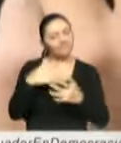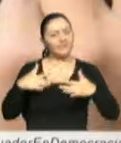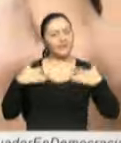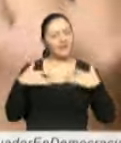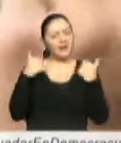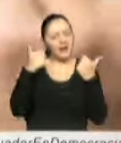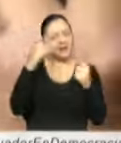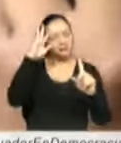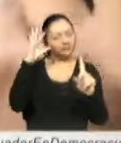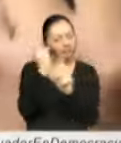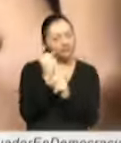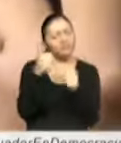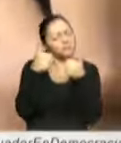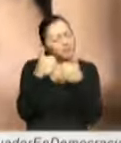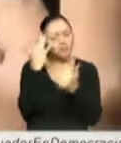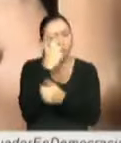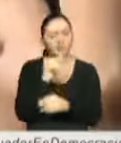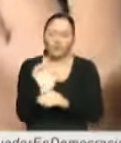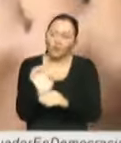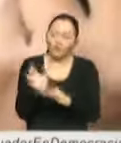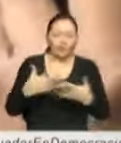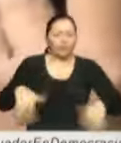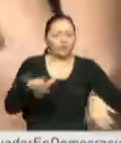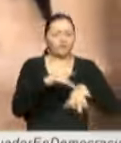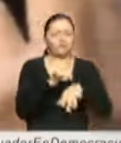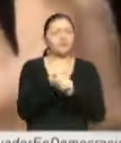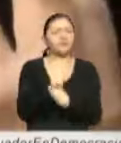somos los ecuatorianos?